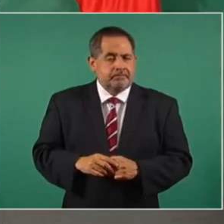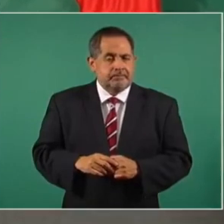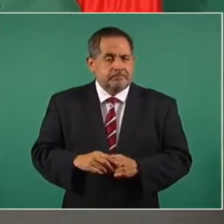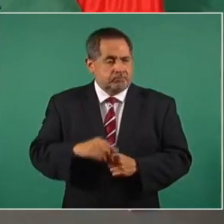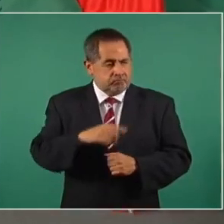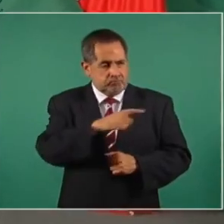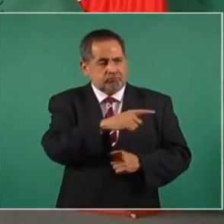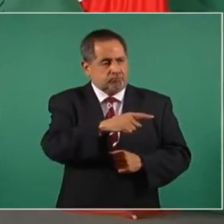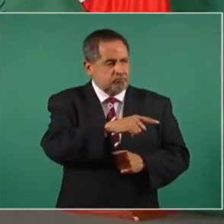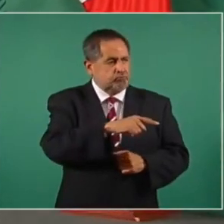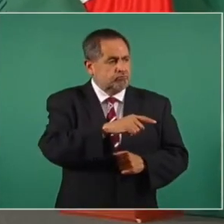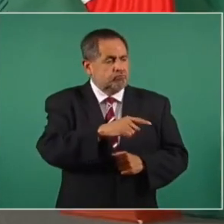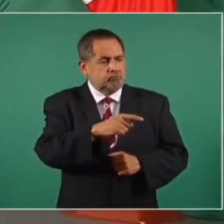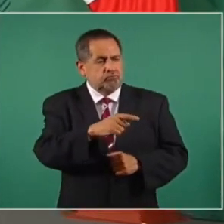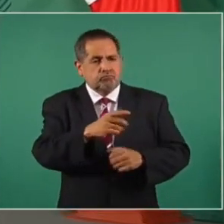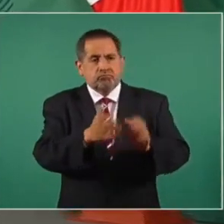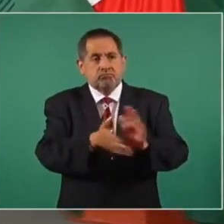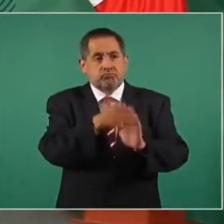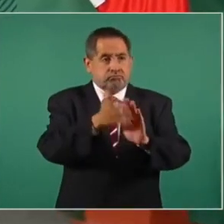vas a ir pagando